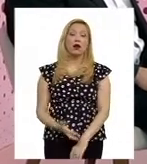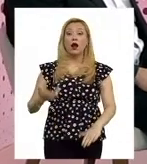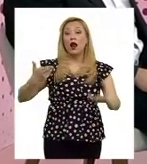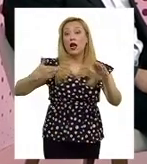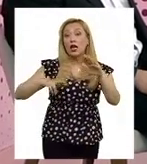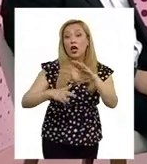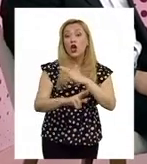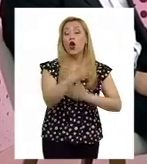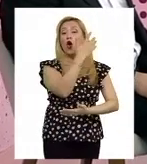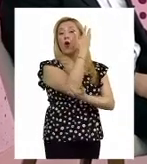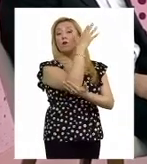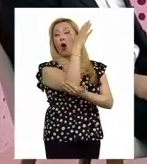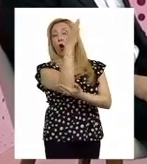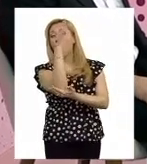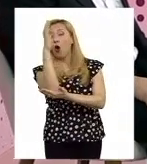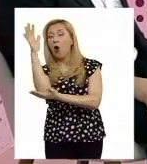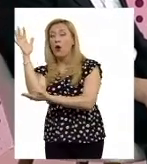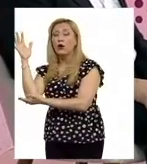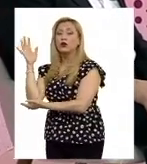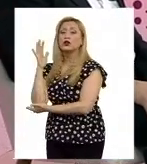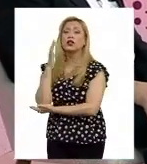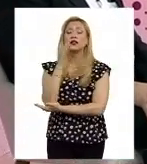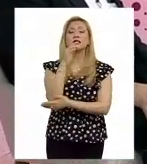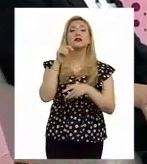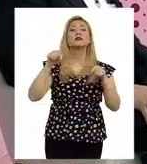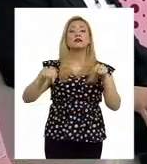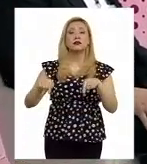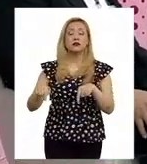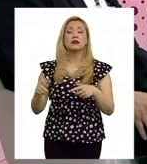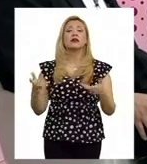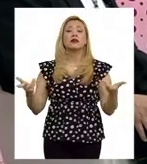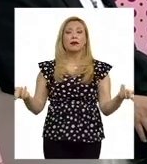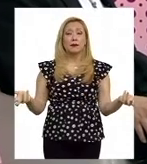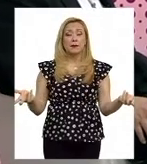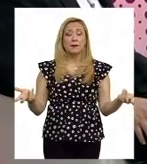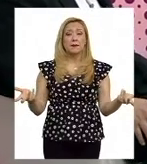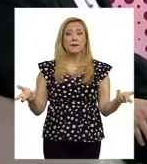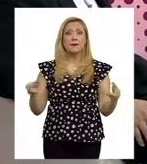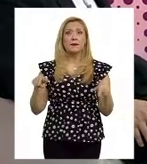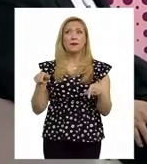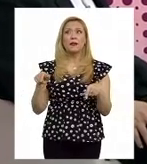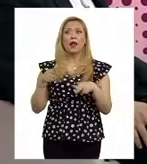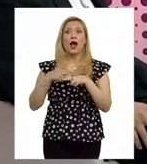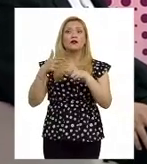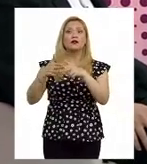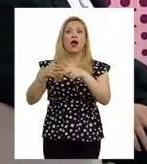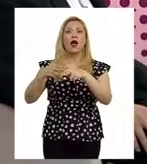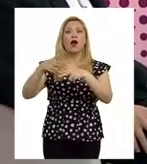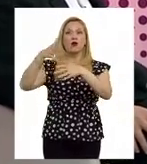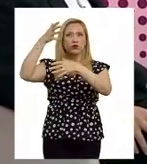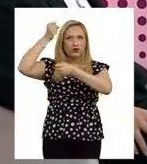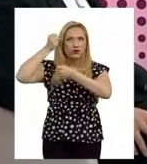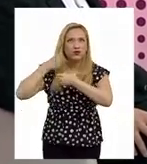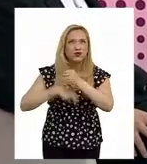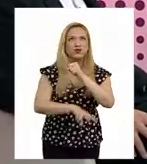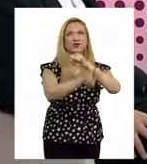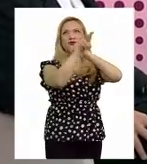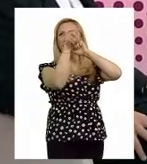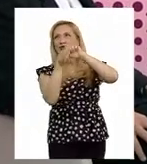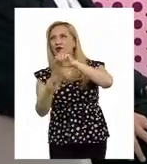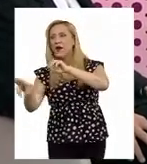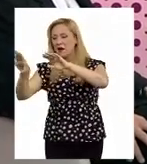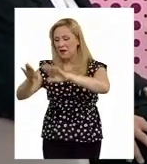son, digamos, pensados como inclusive los manglares, ¿no? Si entramos dentro de los